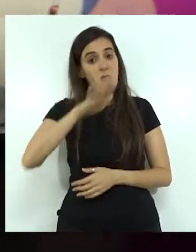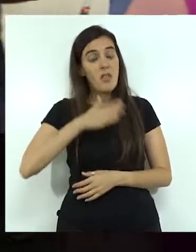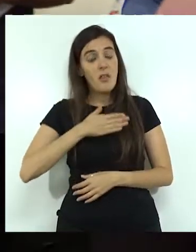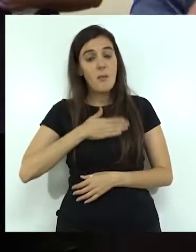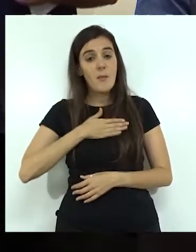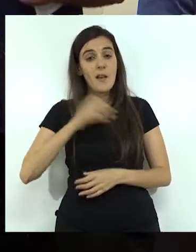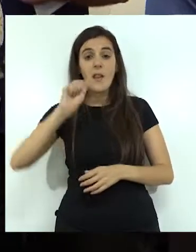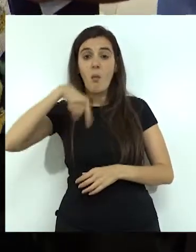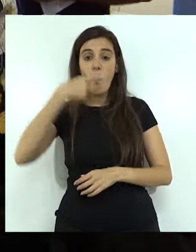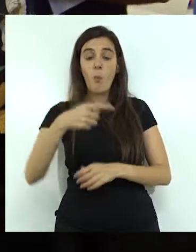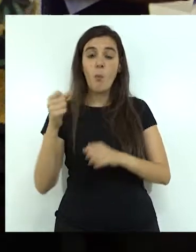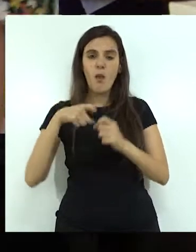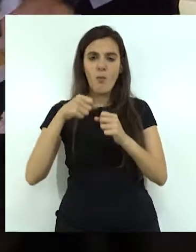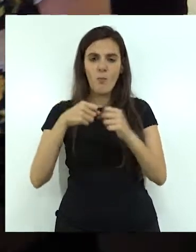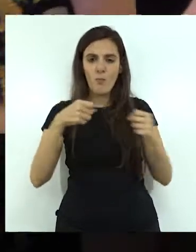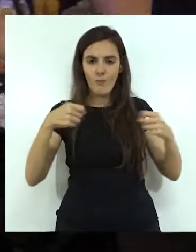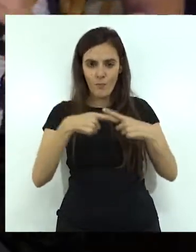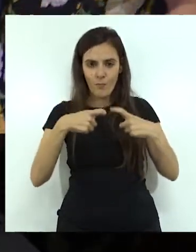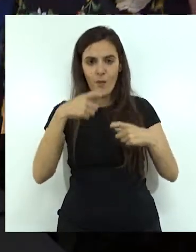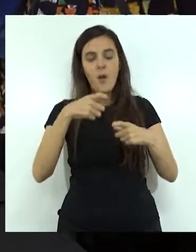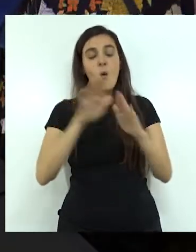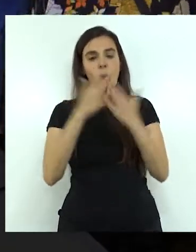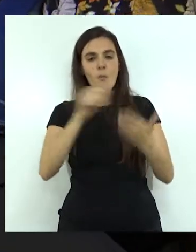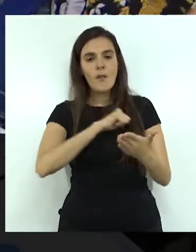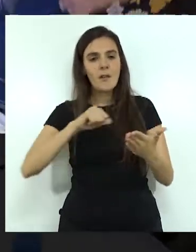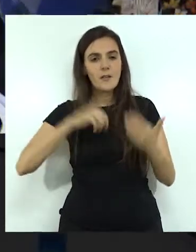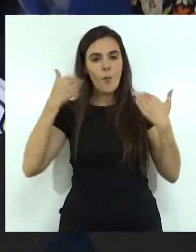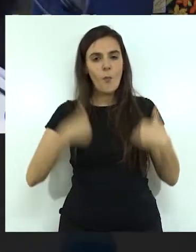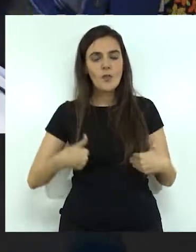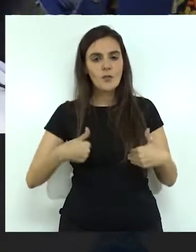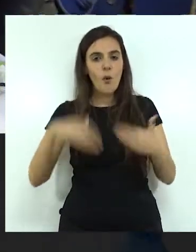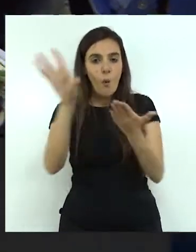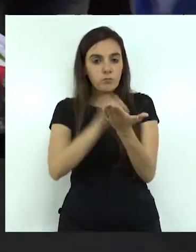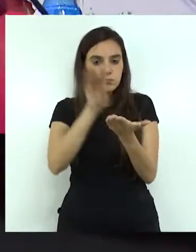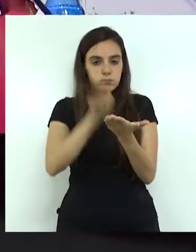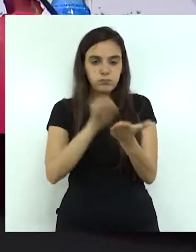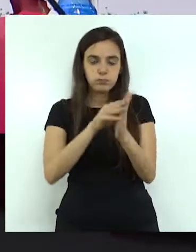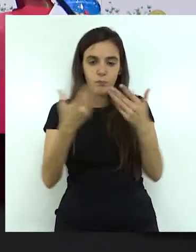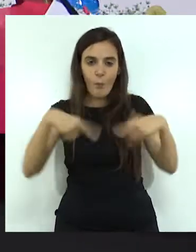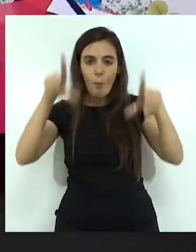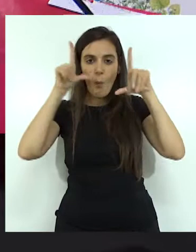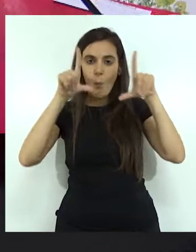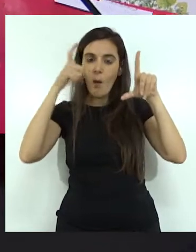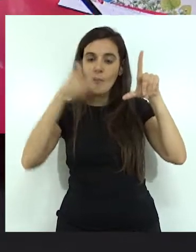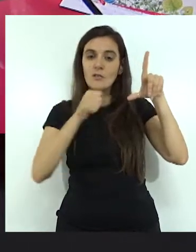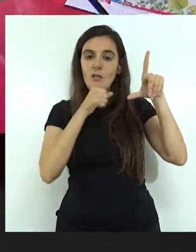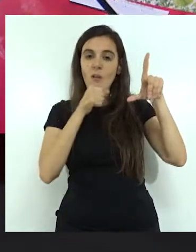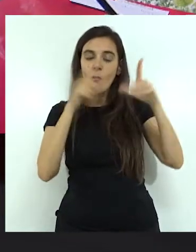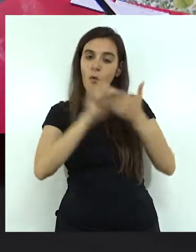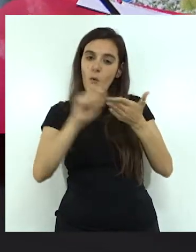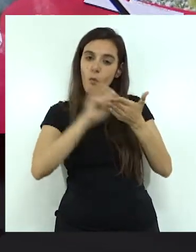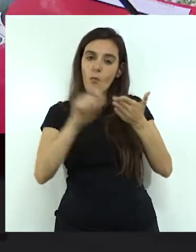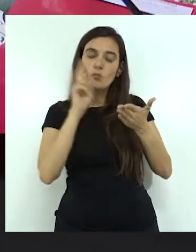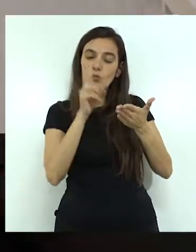es un libro íntimo y personal donde se recogen vivencias con el protagonismo de la abuela de la autora su madre y